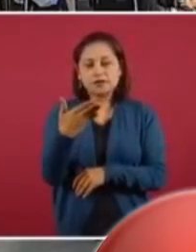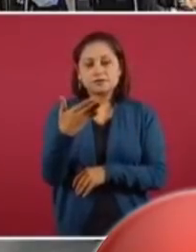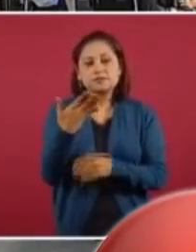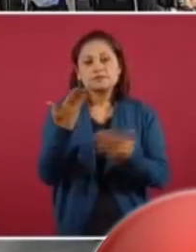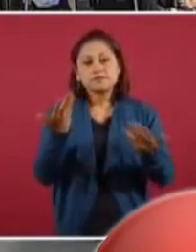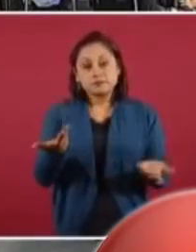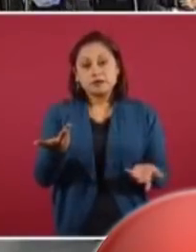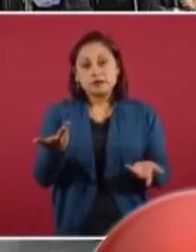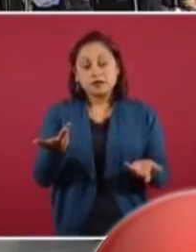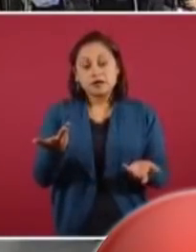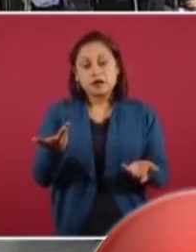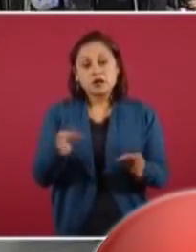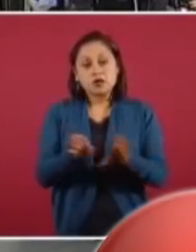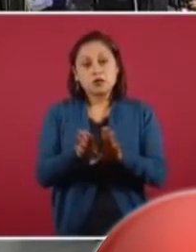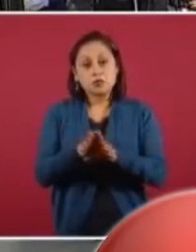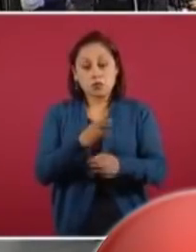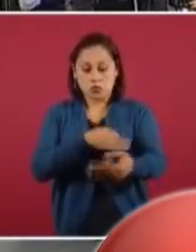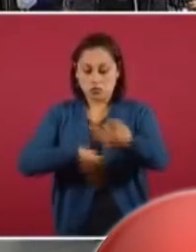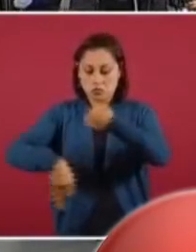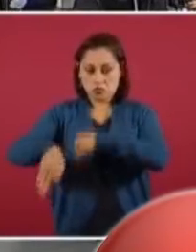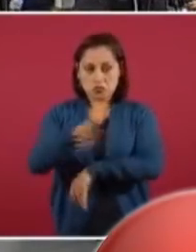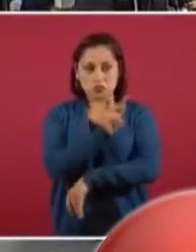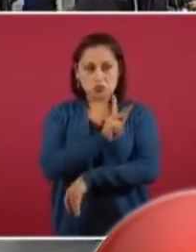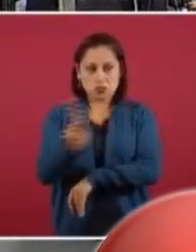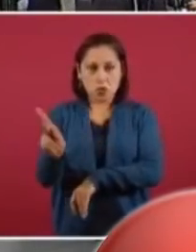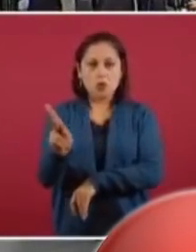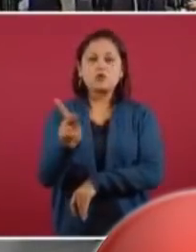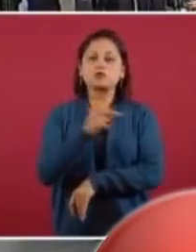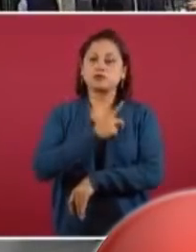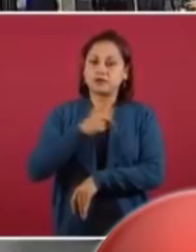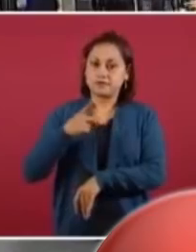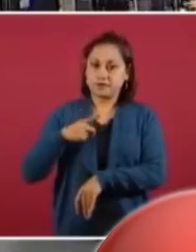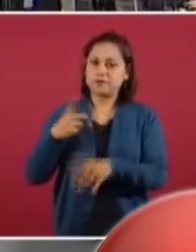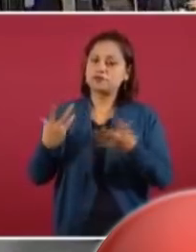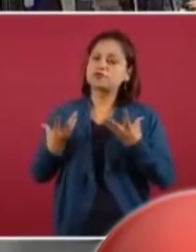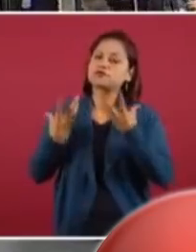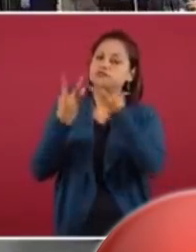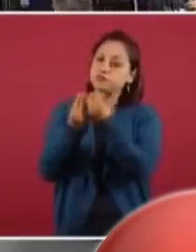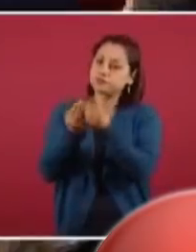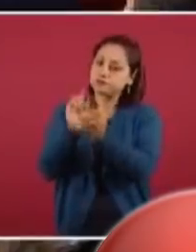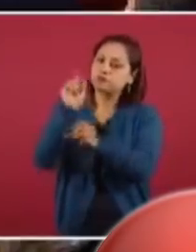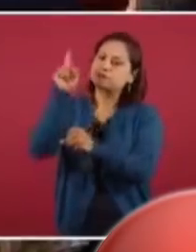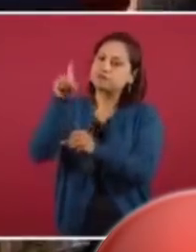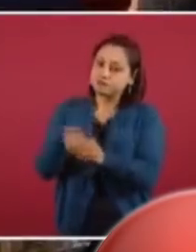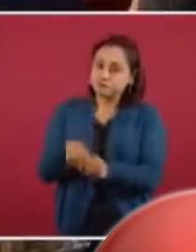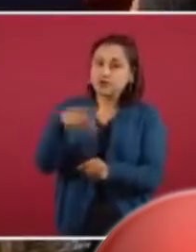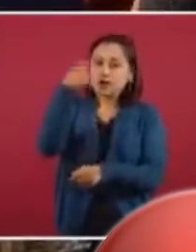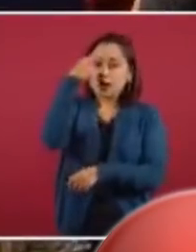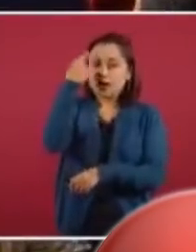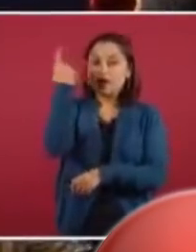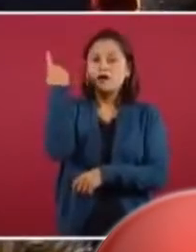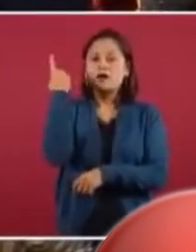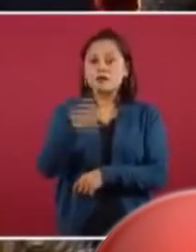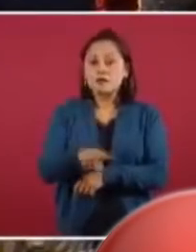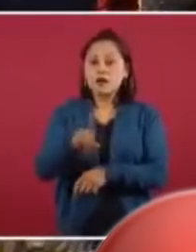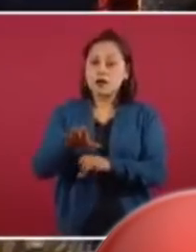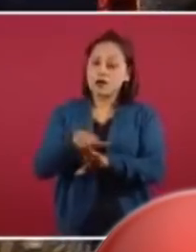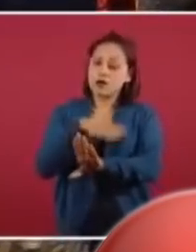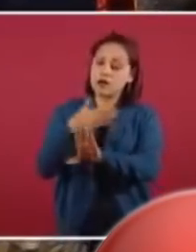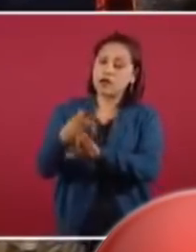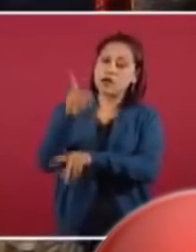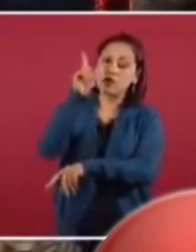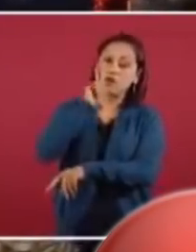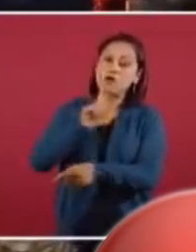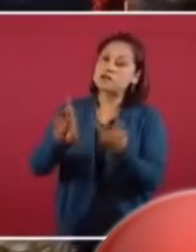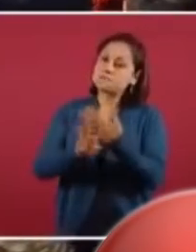dijo, sumarnos todos para evitar la violencia contra las